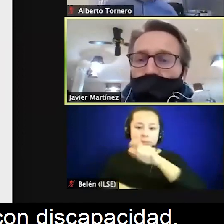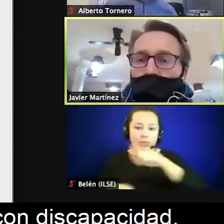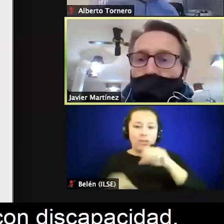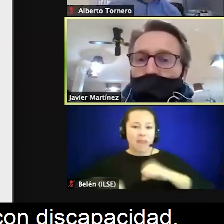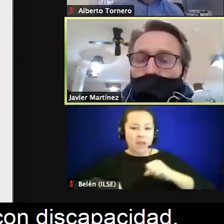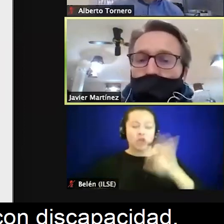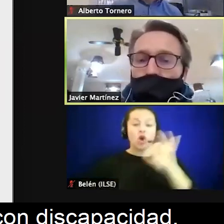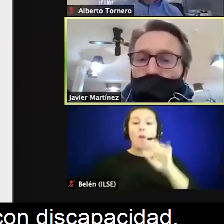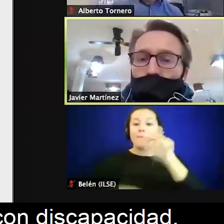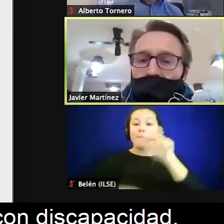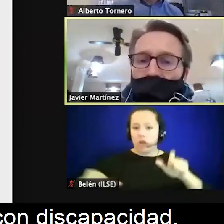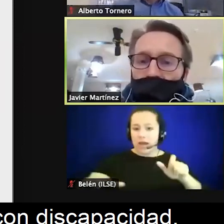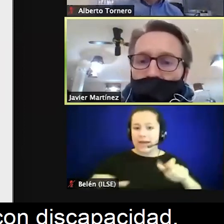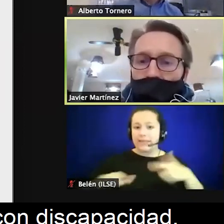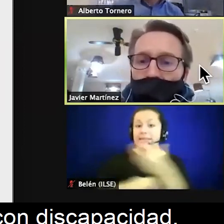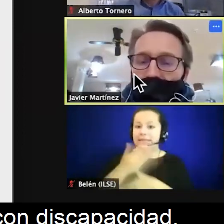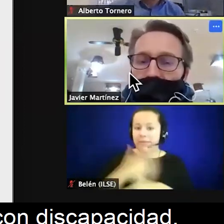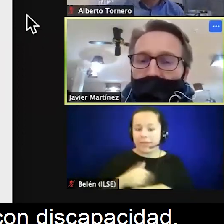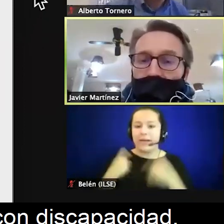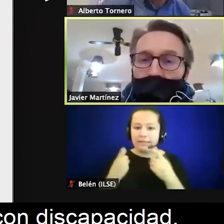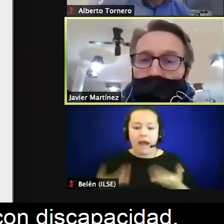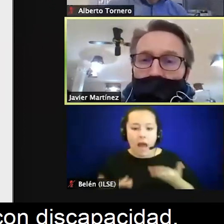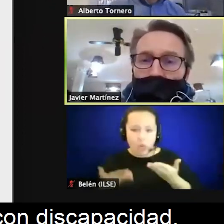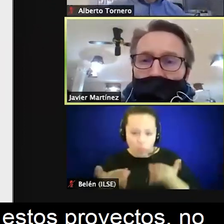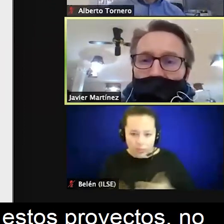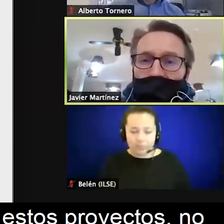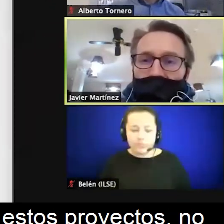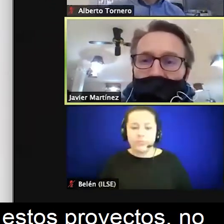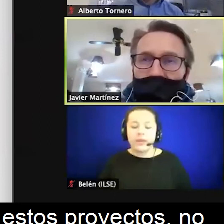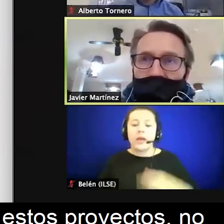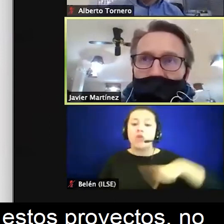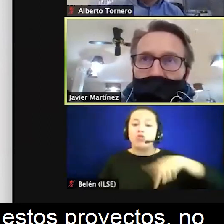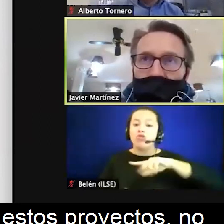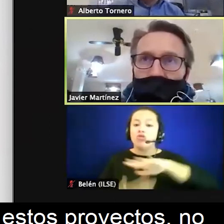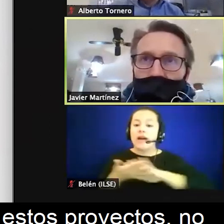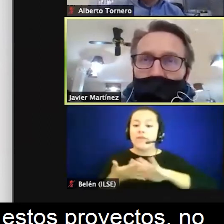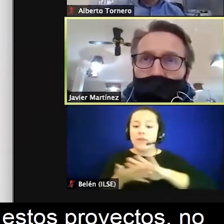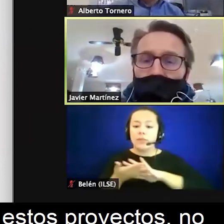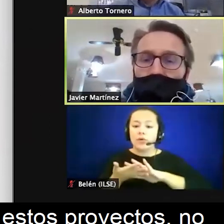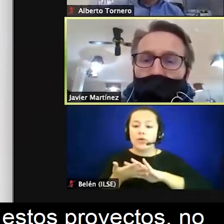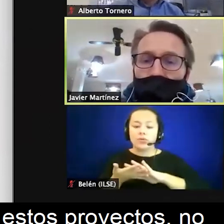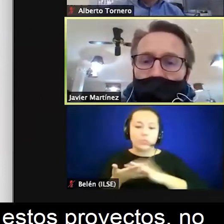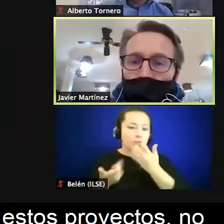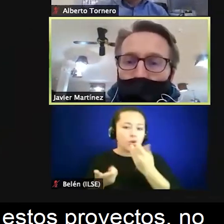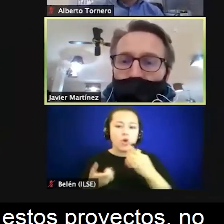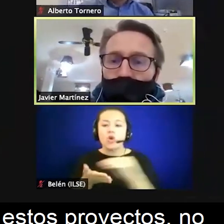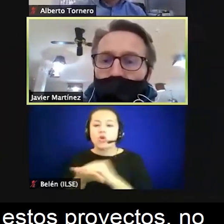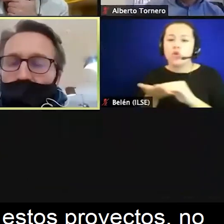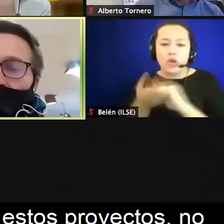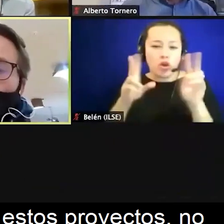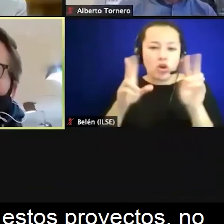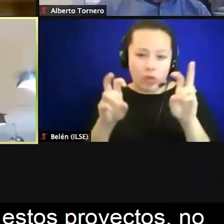personas con discapacidad. Aquí, cuando hablamos de soluciones innovadoras de esos